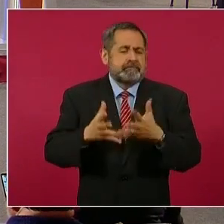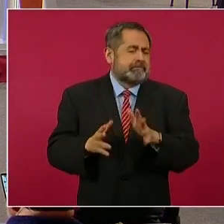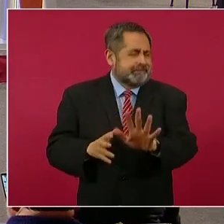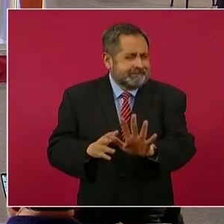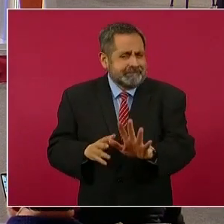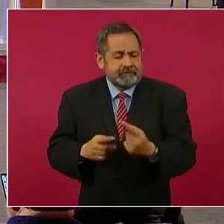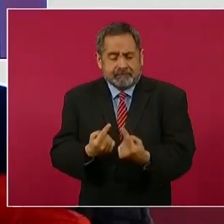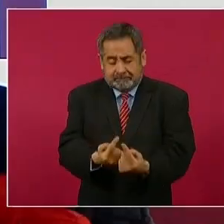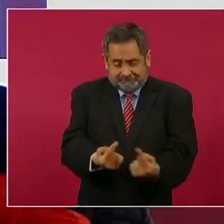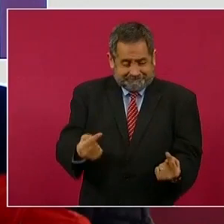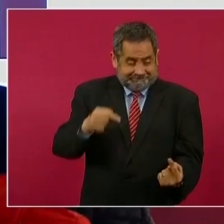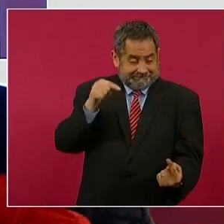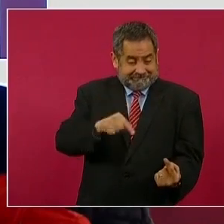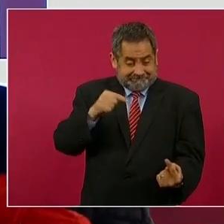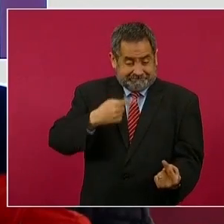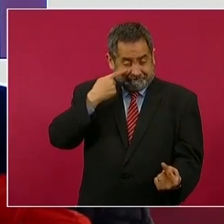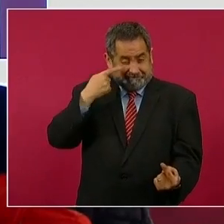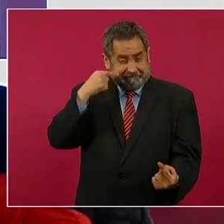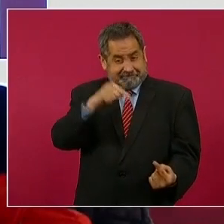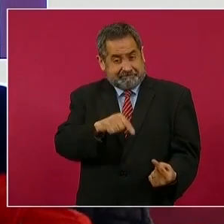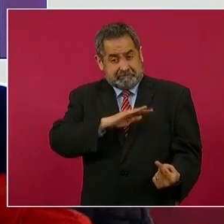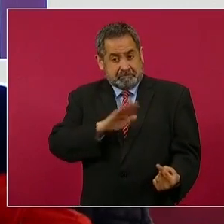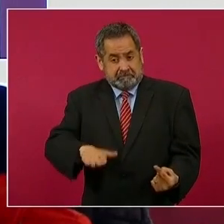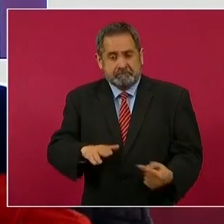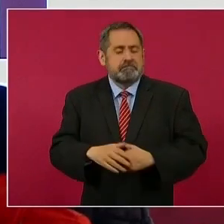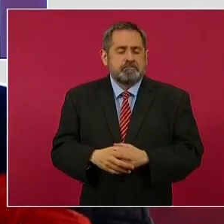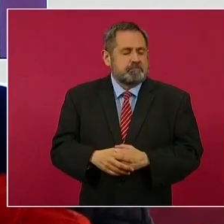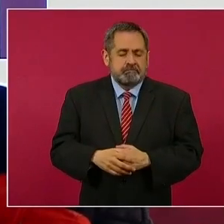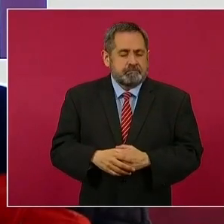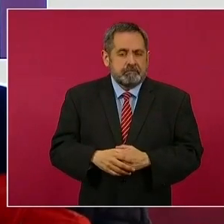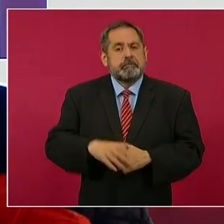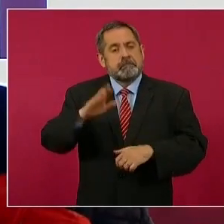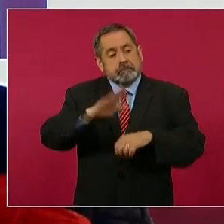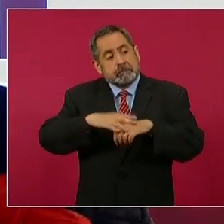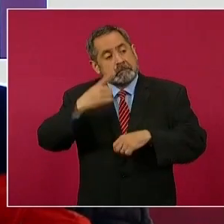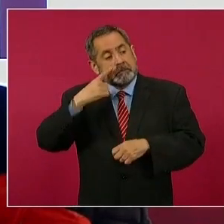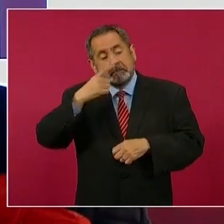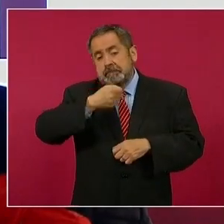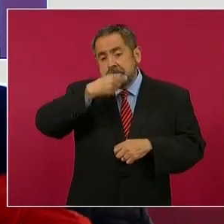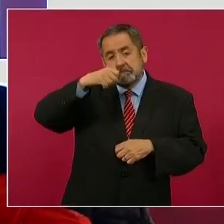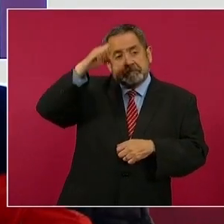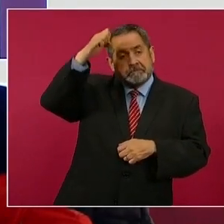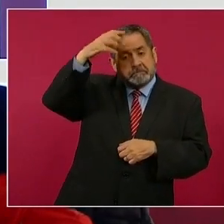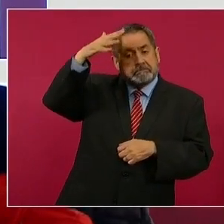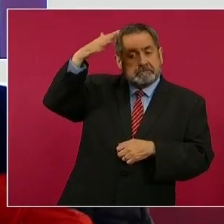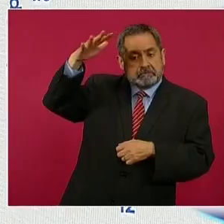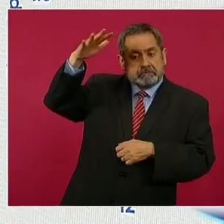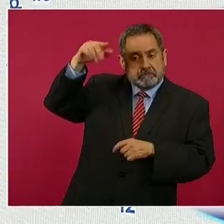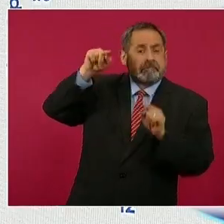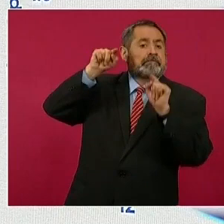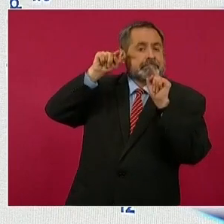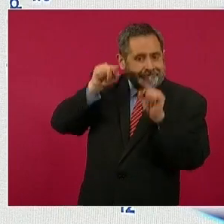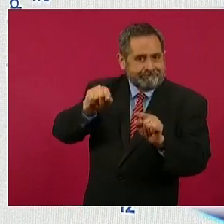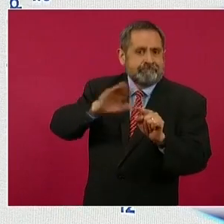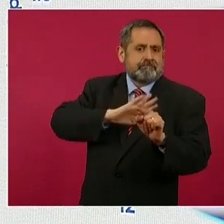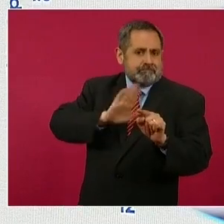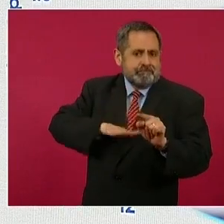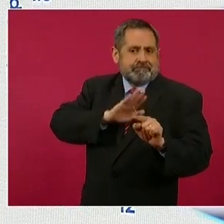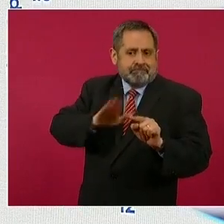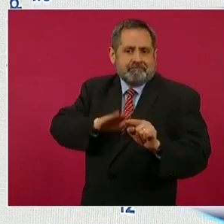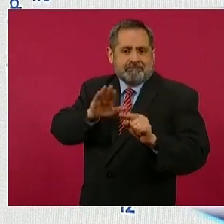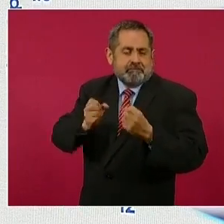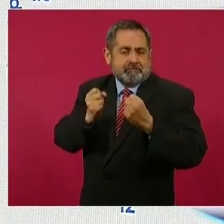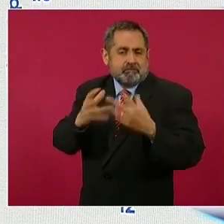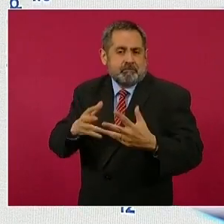estragos, pero que mayormente ha sido en personas adultas y personas adultas mayores. En niñas, niños,